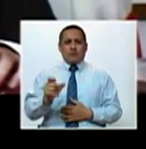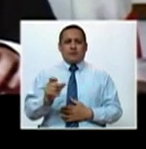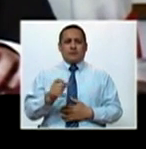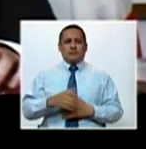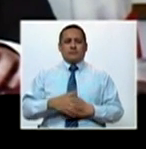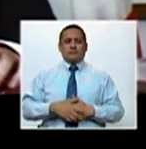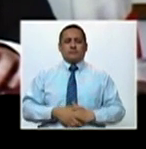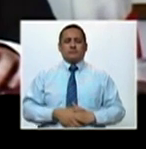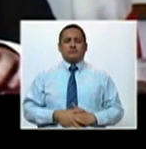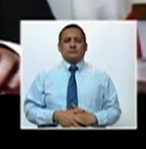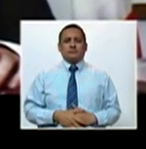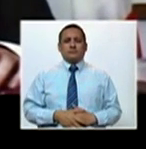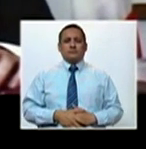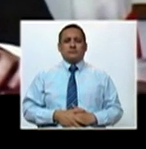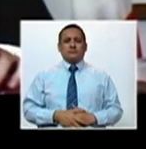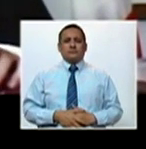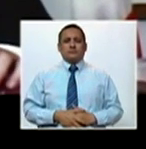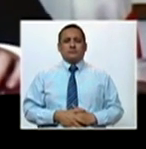favorecido.